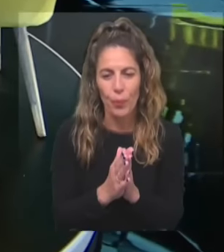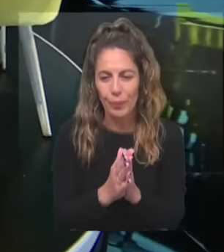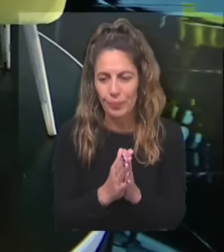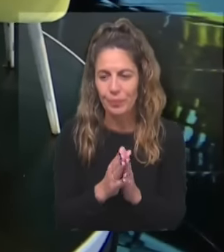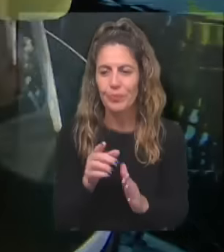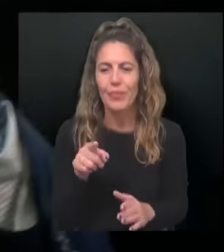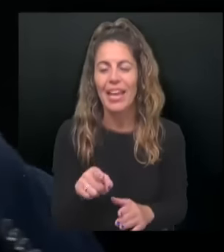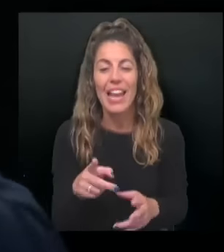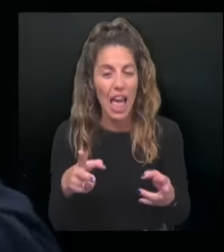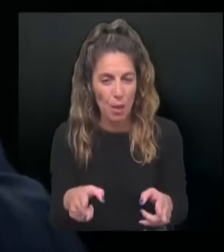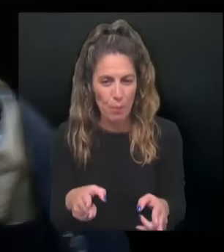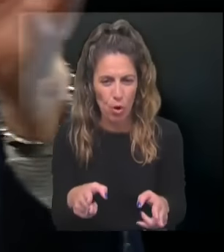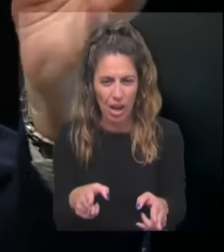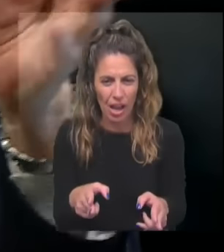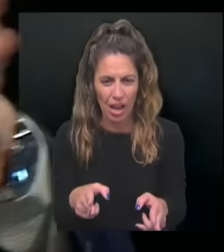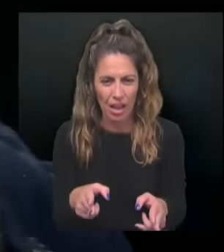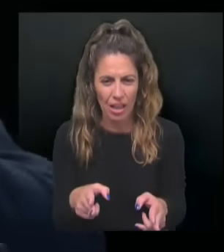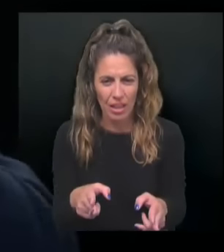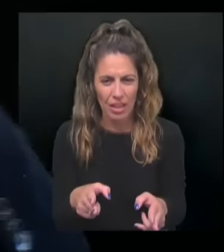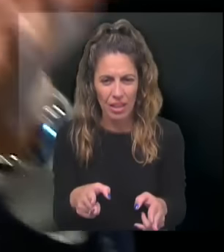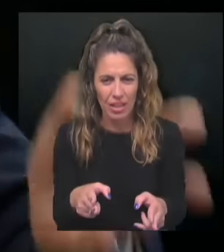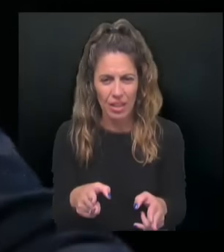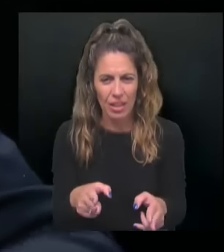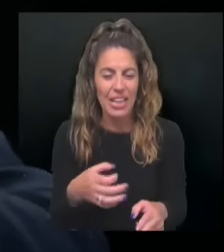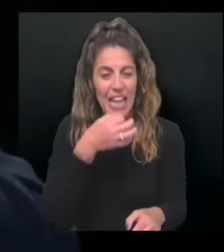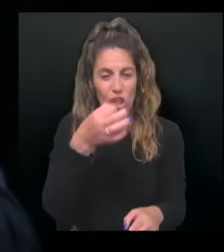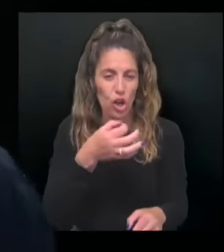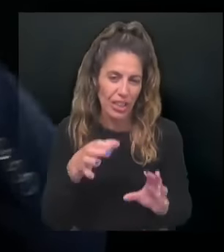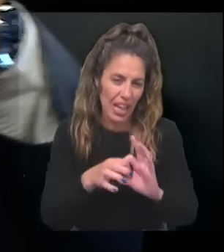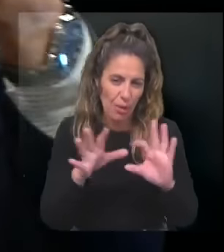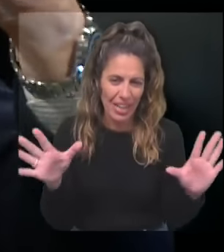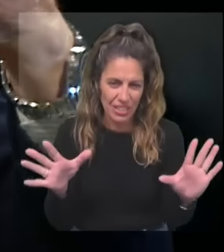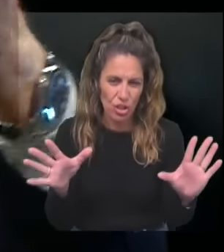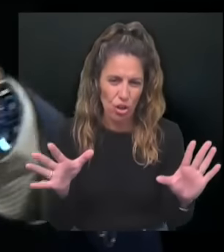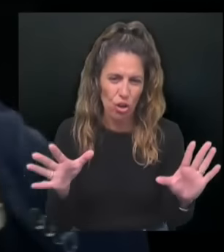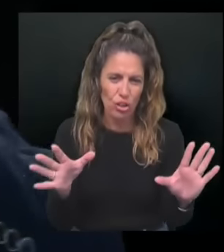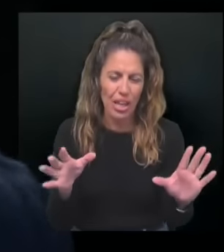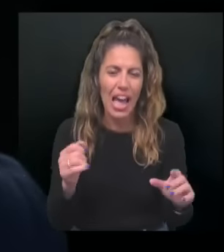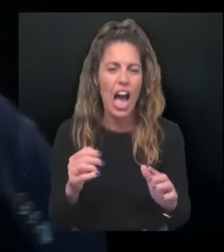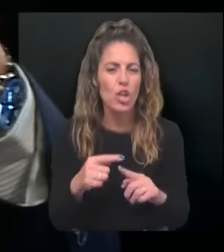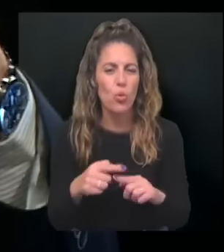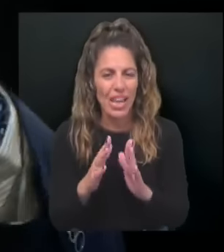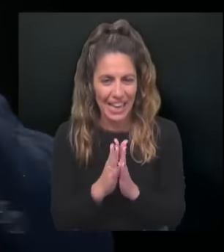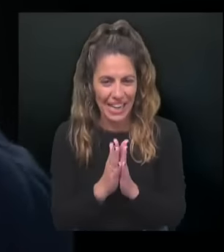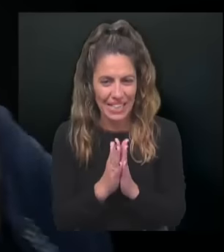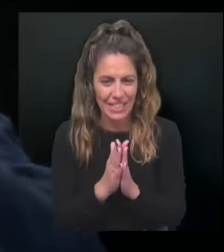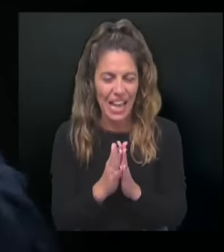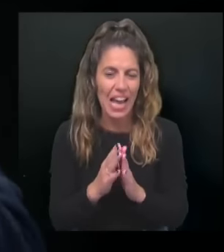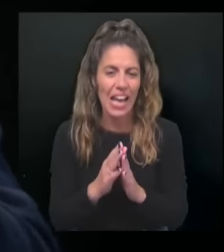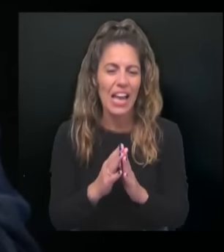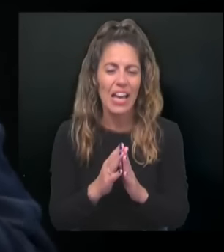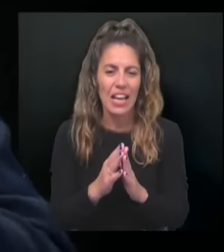Y es la época de la teología de la liberación, o sea, hay una Iglesia, no sé si en el mundo, pero